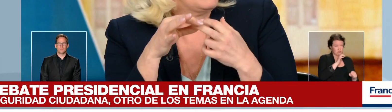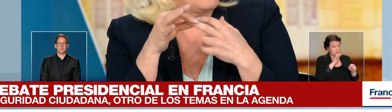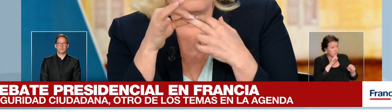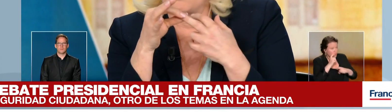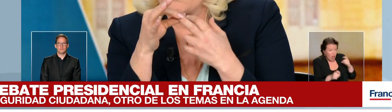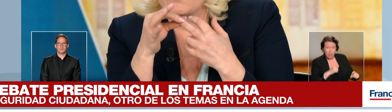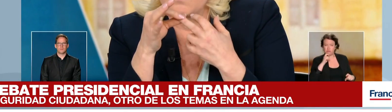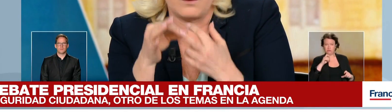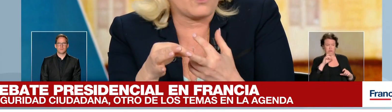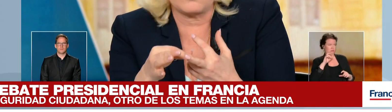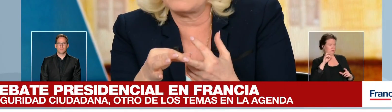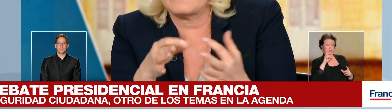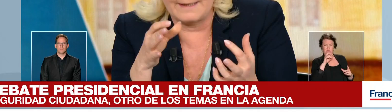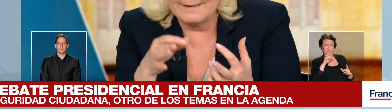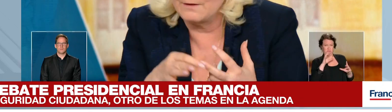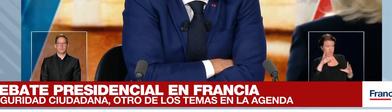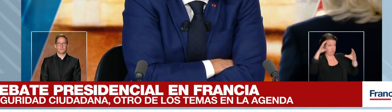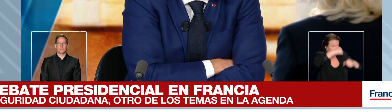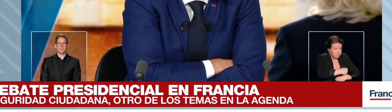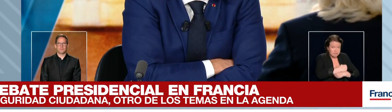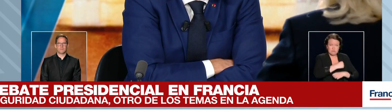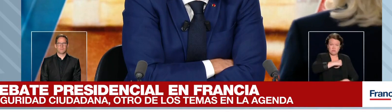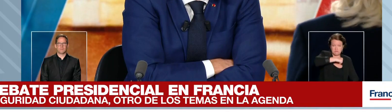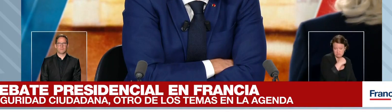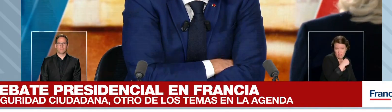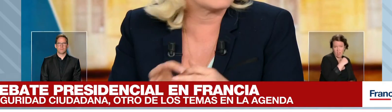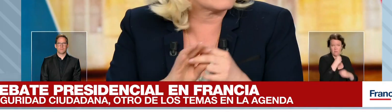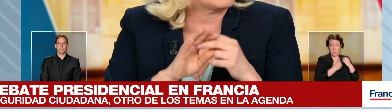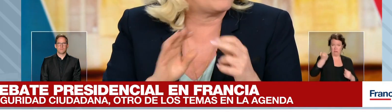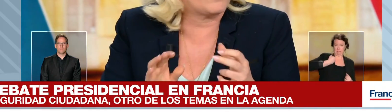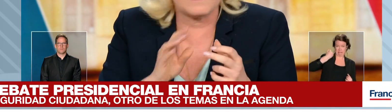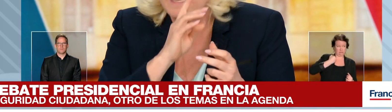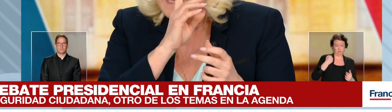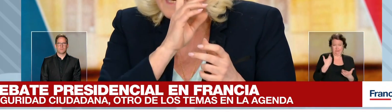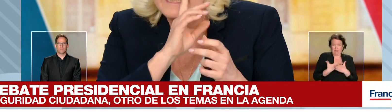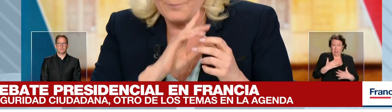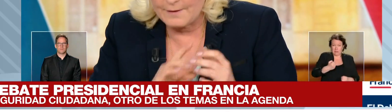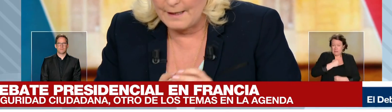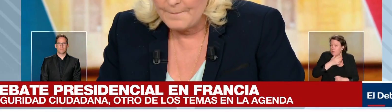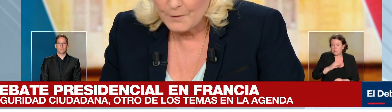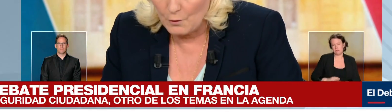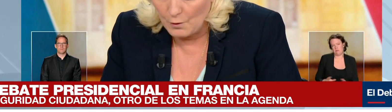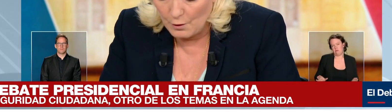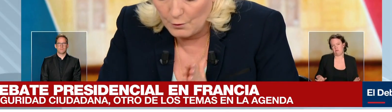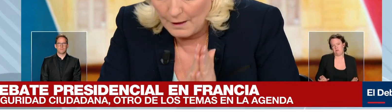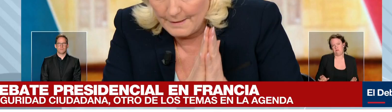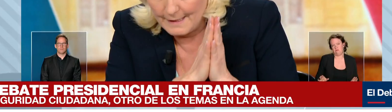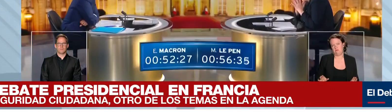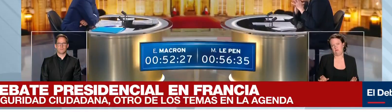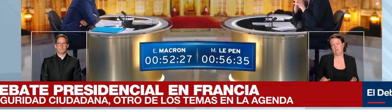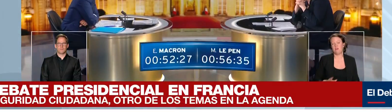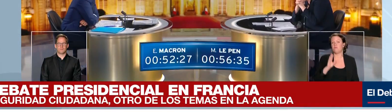se puede permitir que haya que hieran a las personas, que las golpeen o busquen asesinar a las